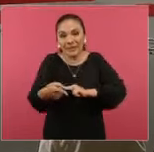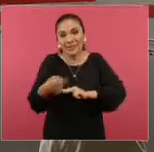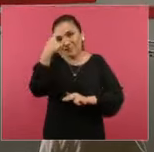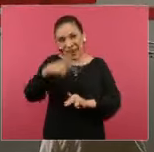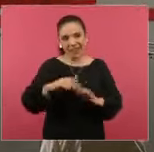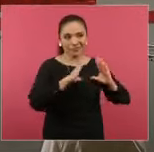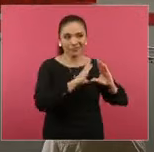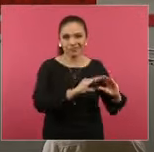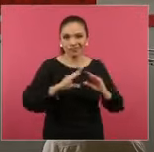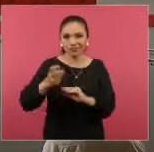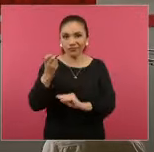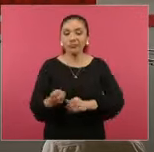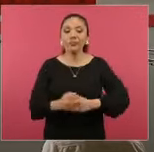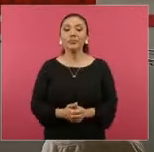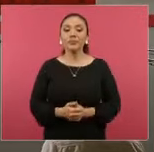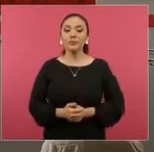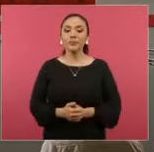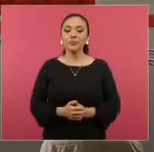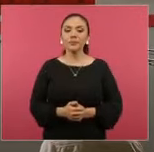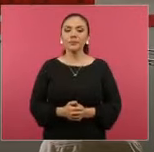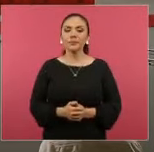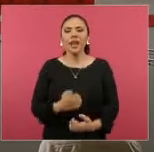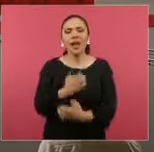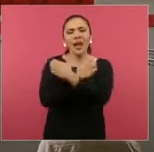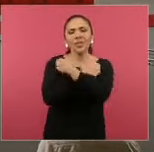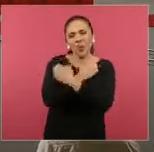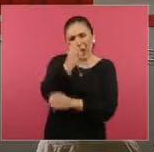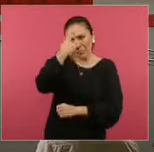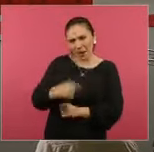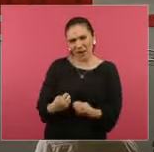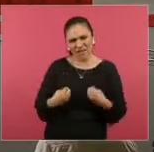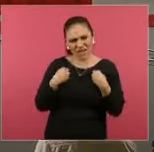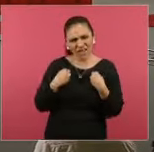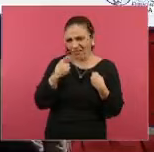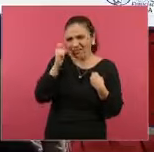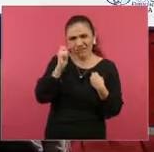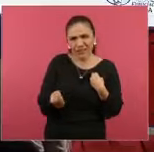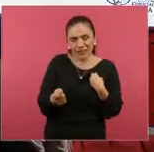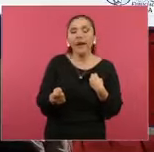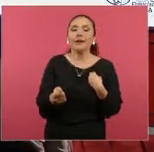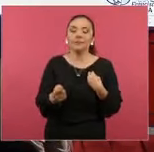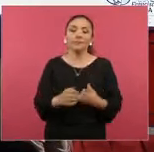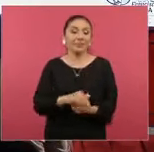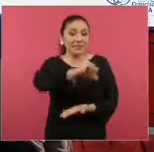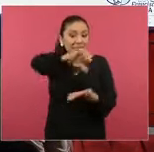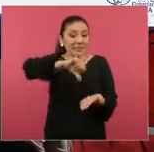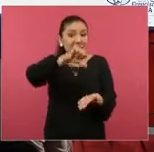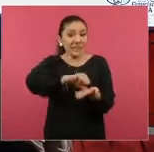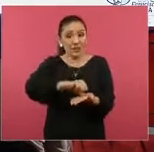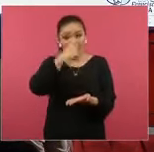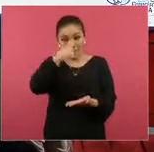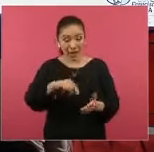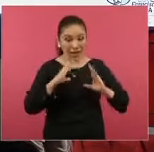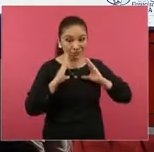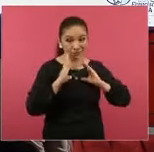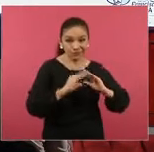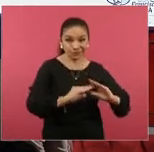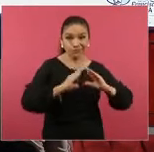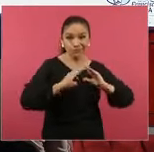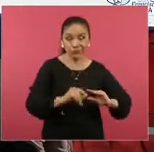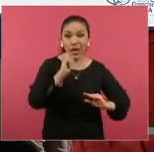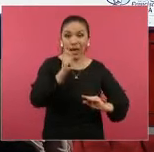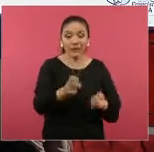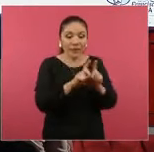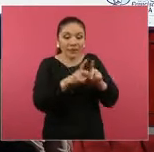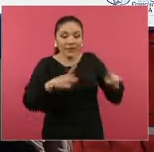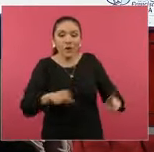aplicar. ¿Qué es educar para la vida? Implica tomar como centro de la enseñanza el desarrollo de las